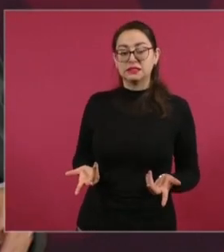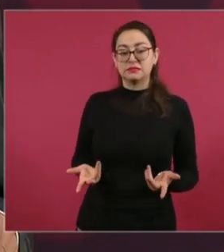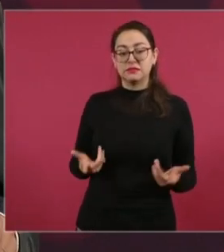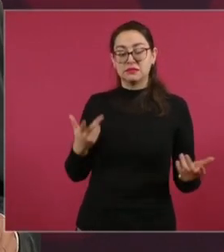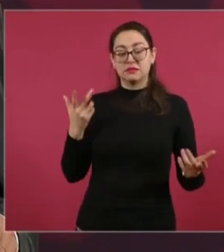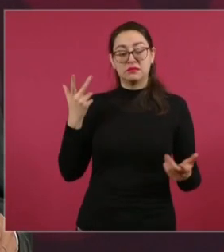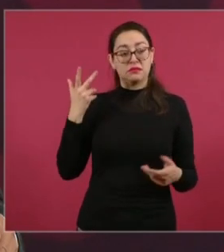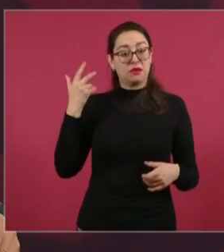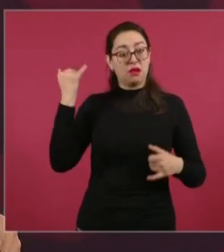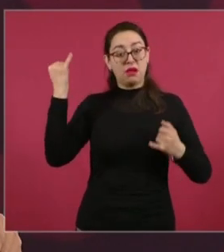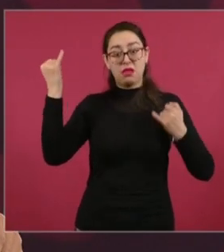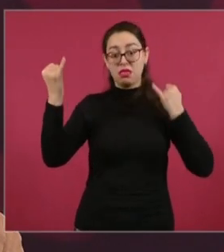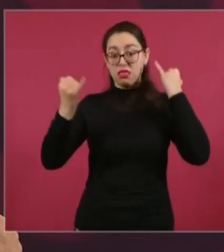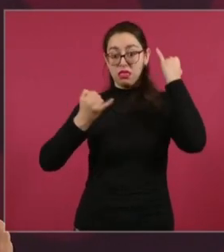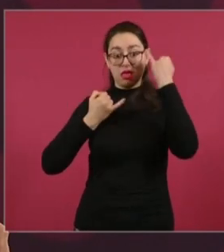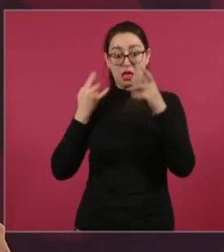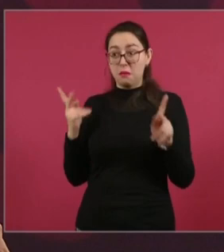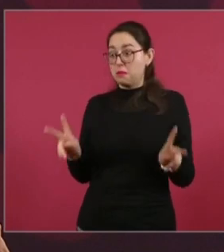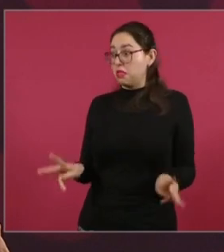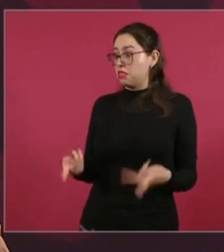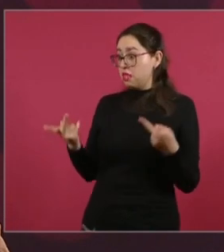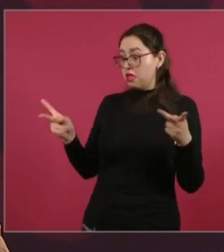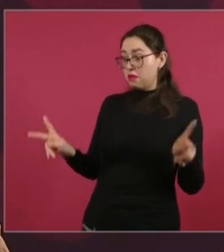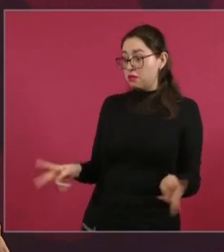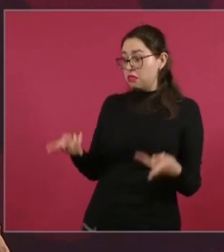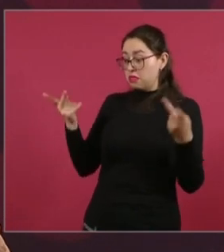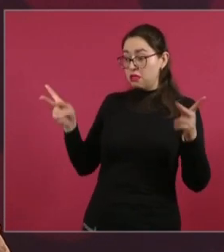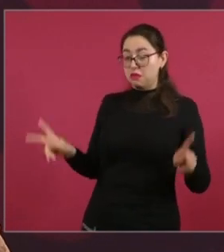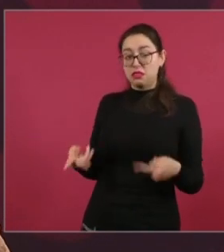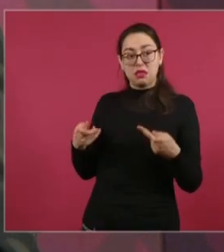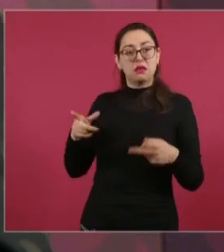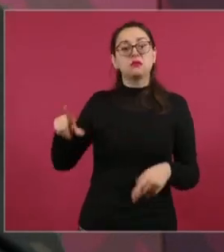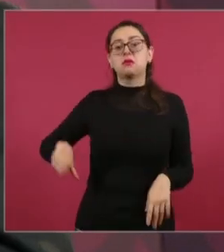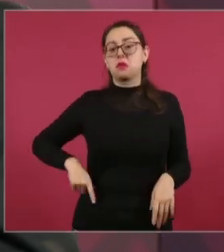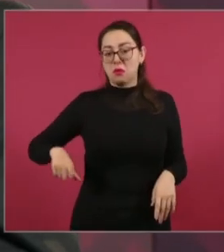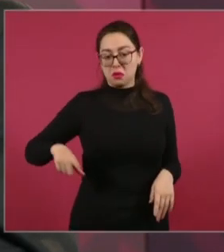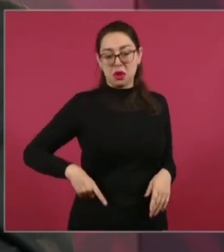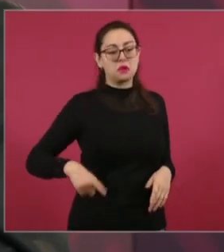tiempo, o quitan todos los males.